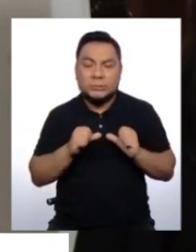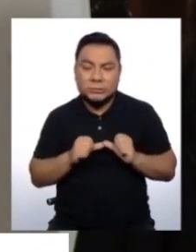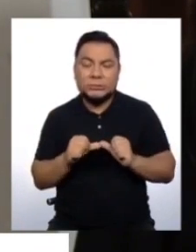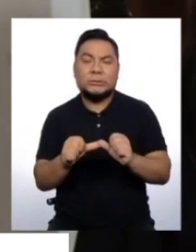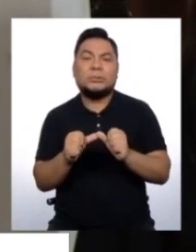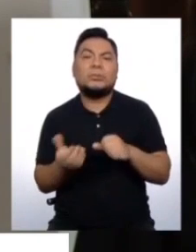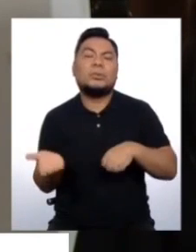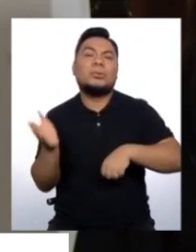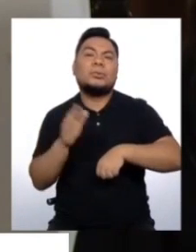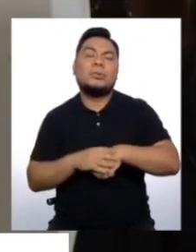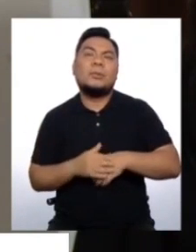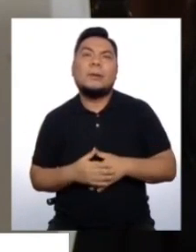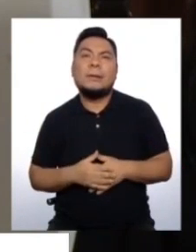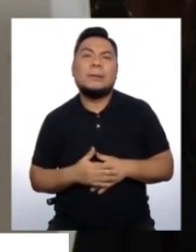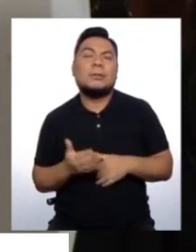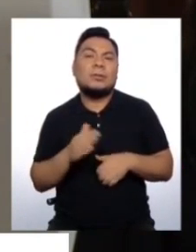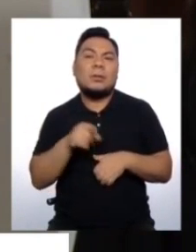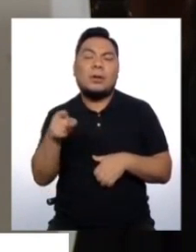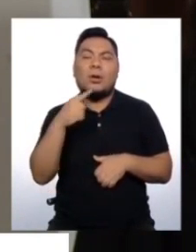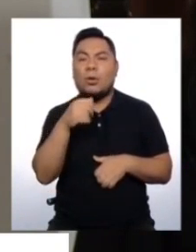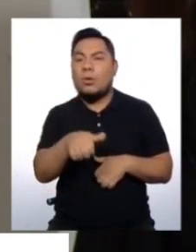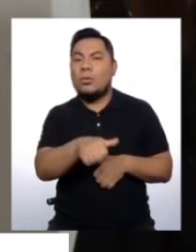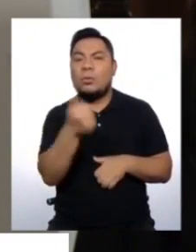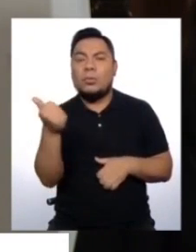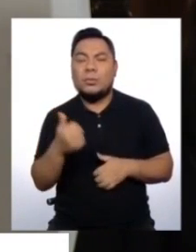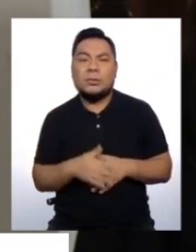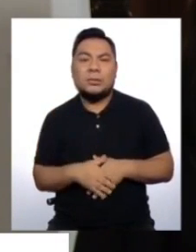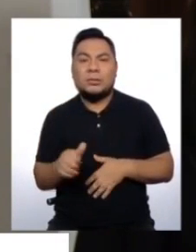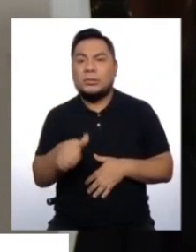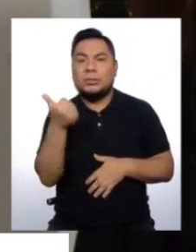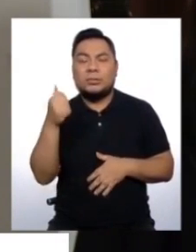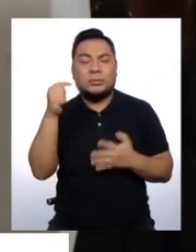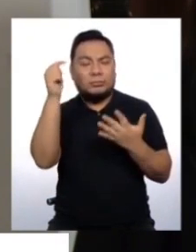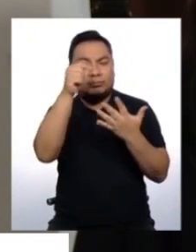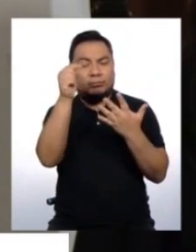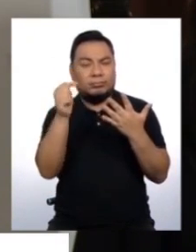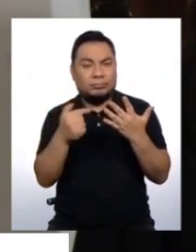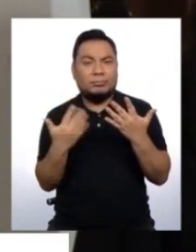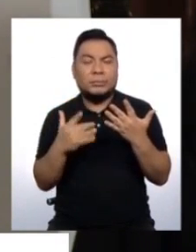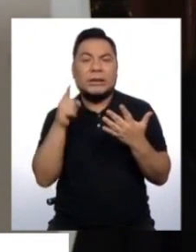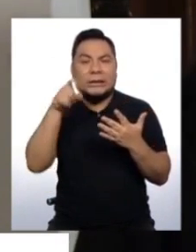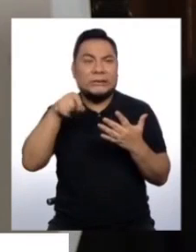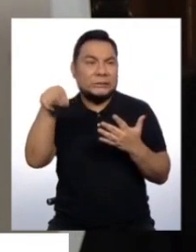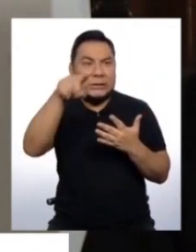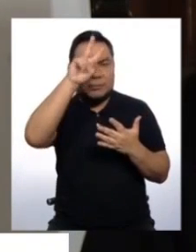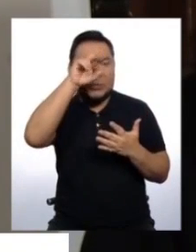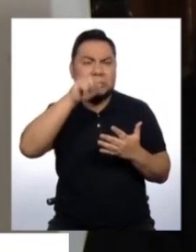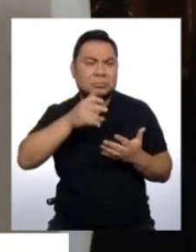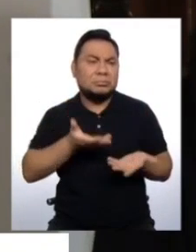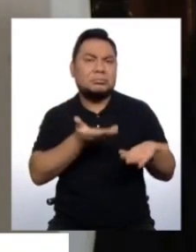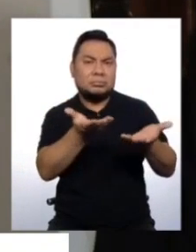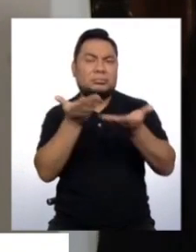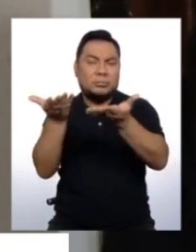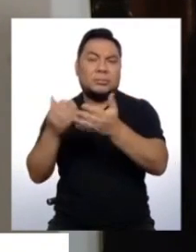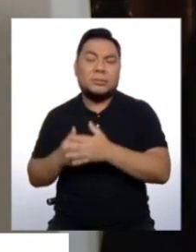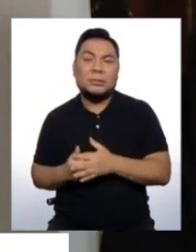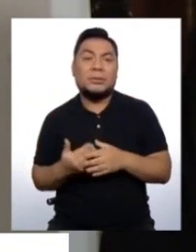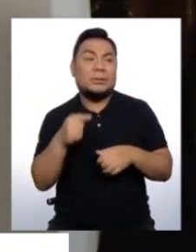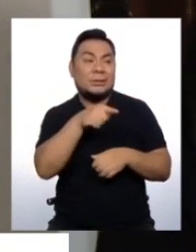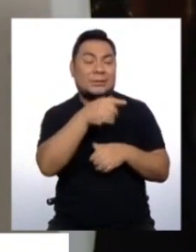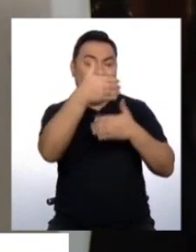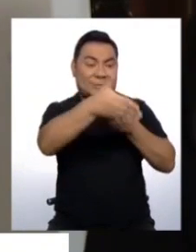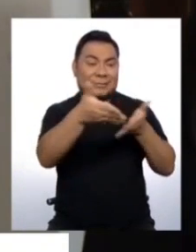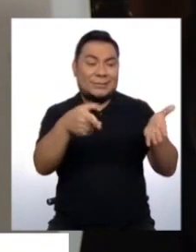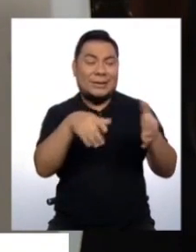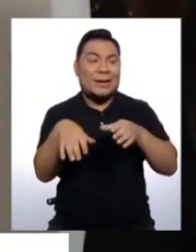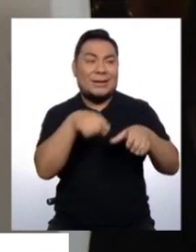haciendo con relación a las otras, a los otros puntos que requiere el país. En relación con la planta que